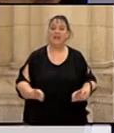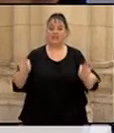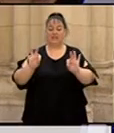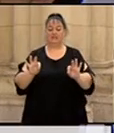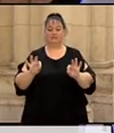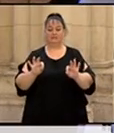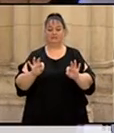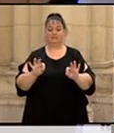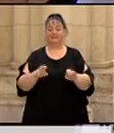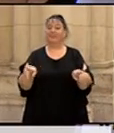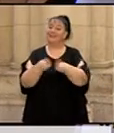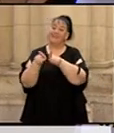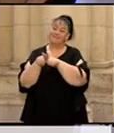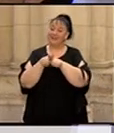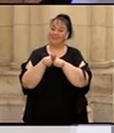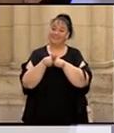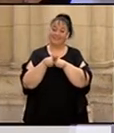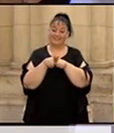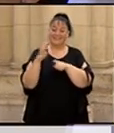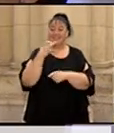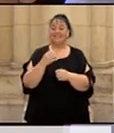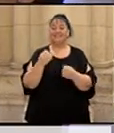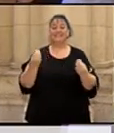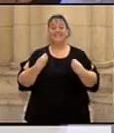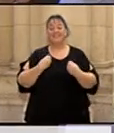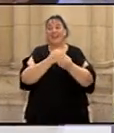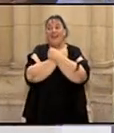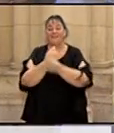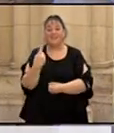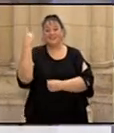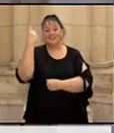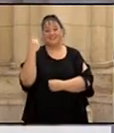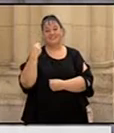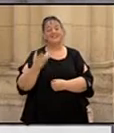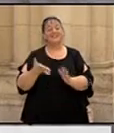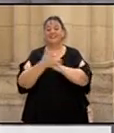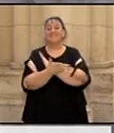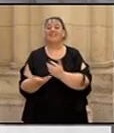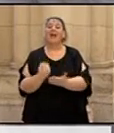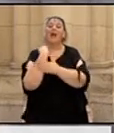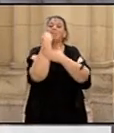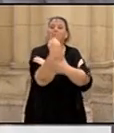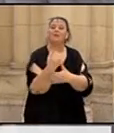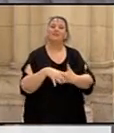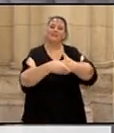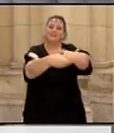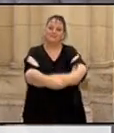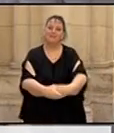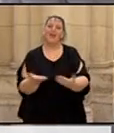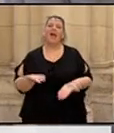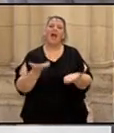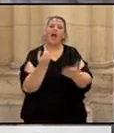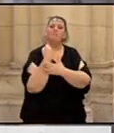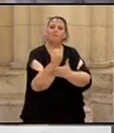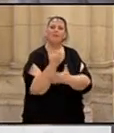Y un hermano, si vive del amor de Dios, da la mano a quien se encuentra por el